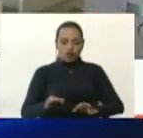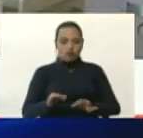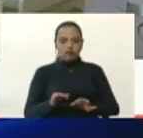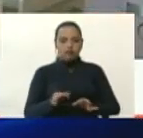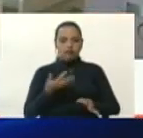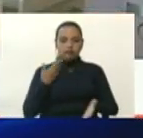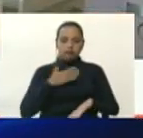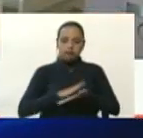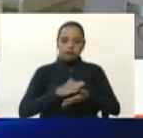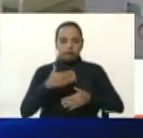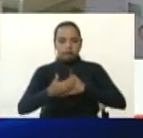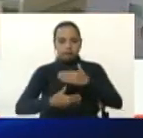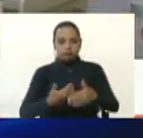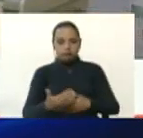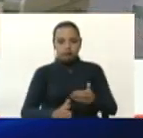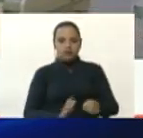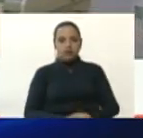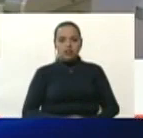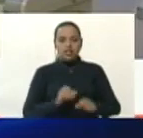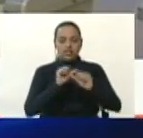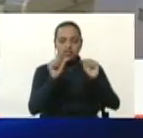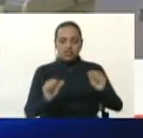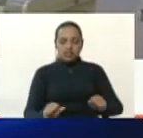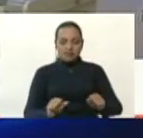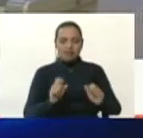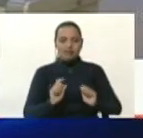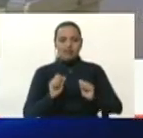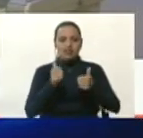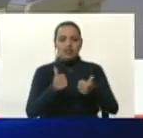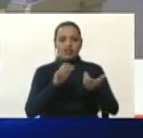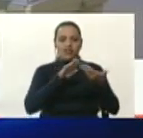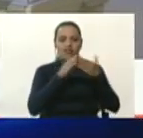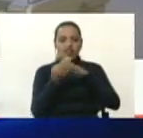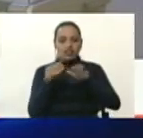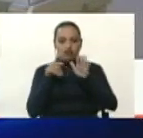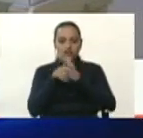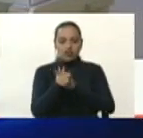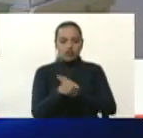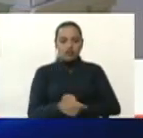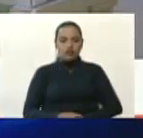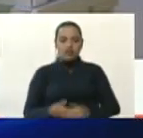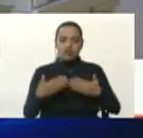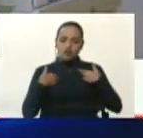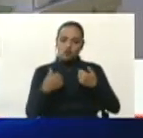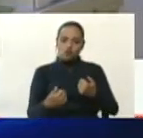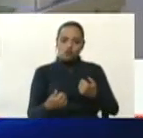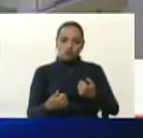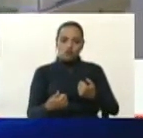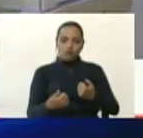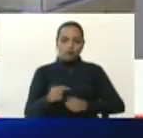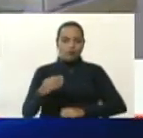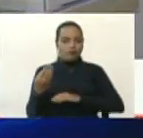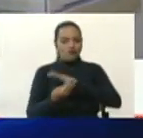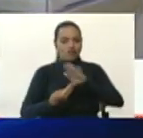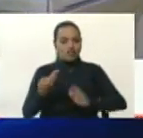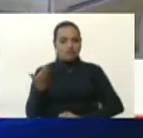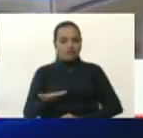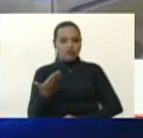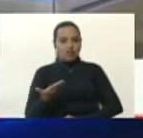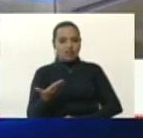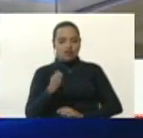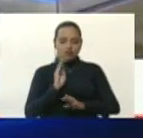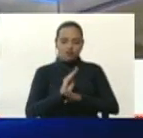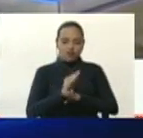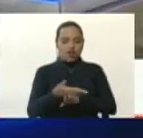progresiva. El sistema que se ha venido creando, barrio adentro, salud, la salud primaria, preventiva,